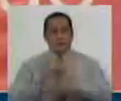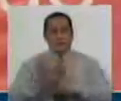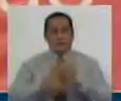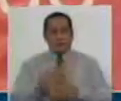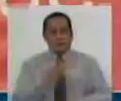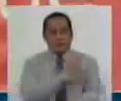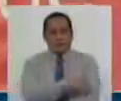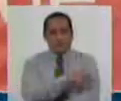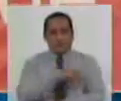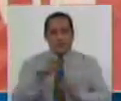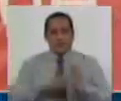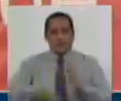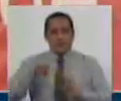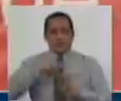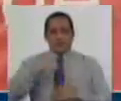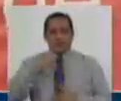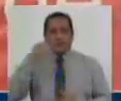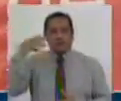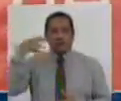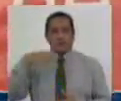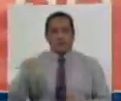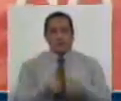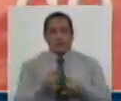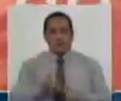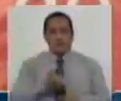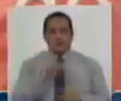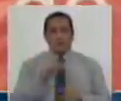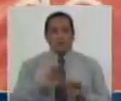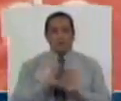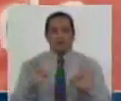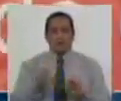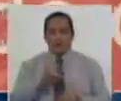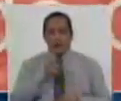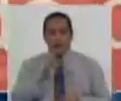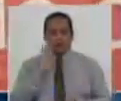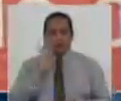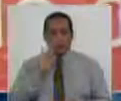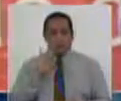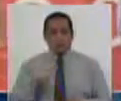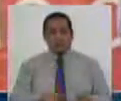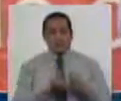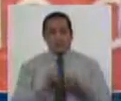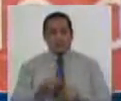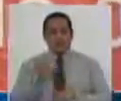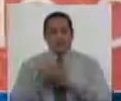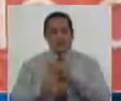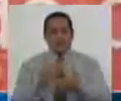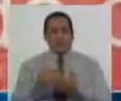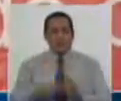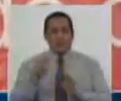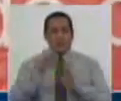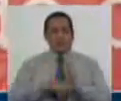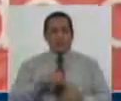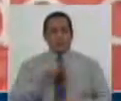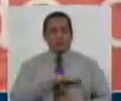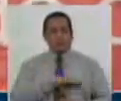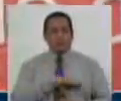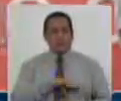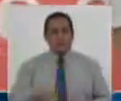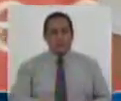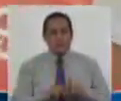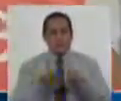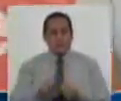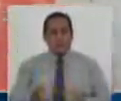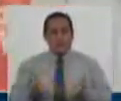hacer los proyectos de electrificación, de agua y desagüe, para ampliar los programas sociales,